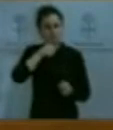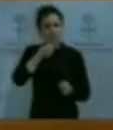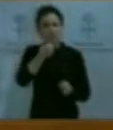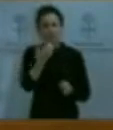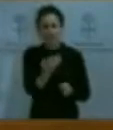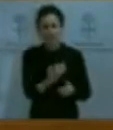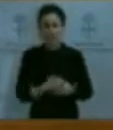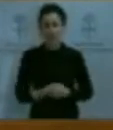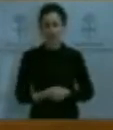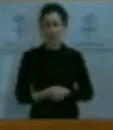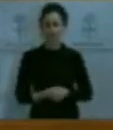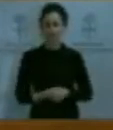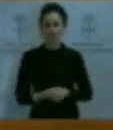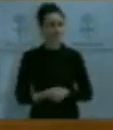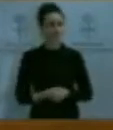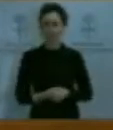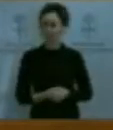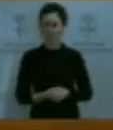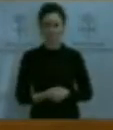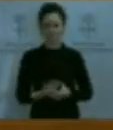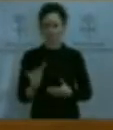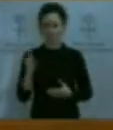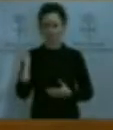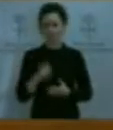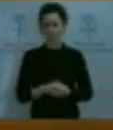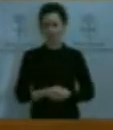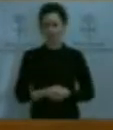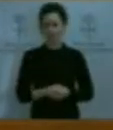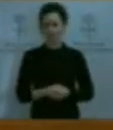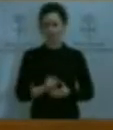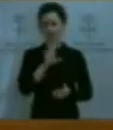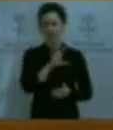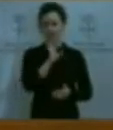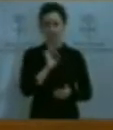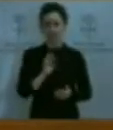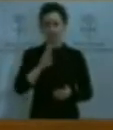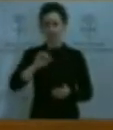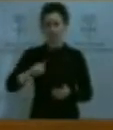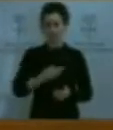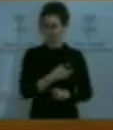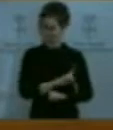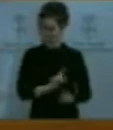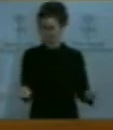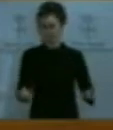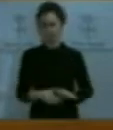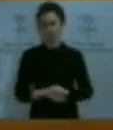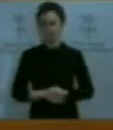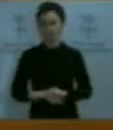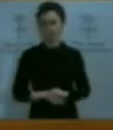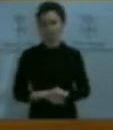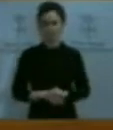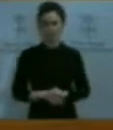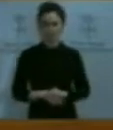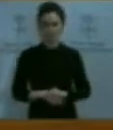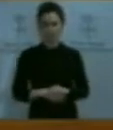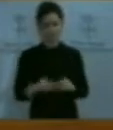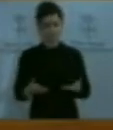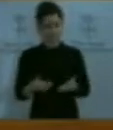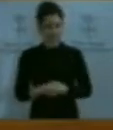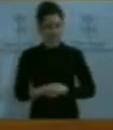tampoco, que ahora ya que el 5% del PIB, que tampoco vale. Entonces, claro, la actitud leal de los consejeros